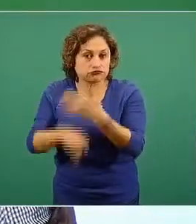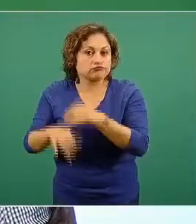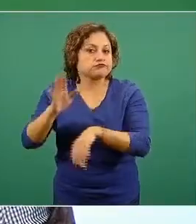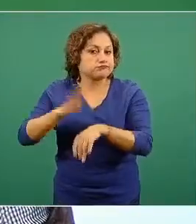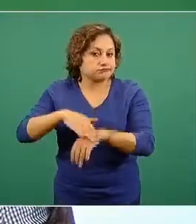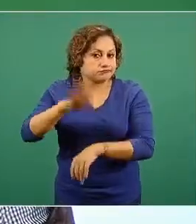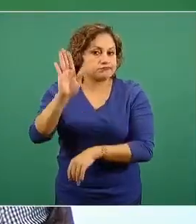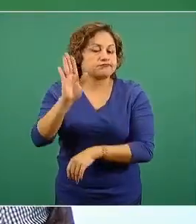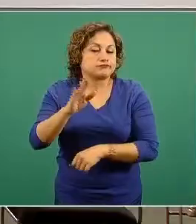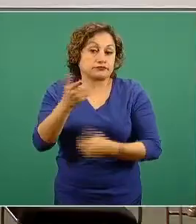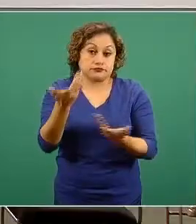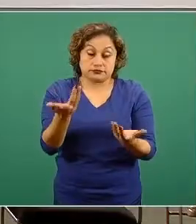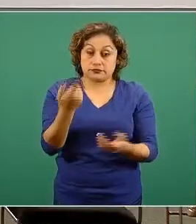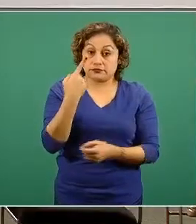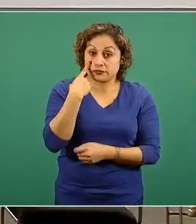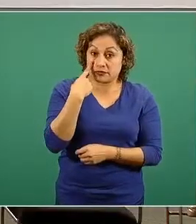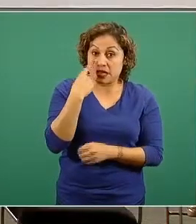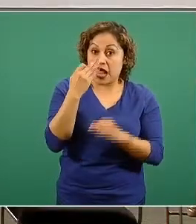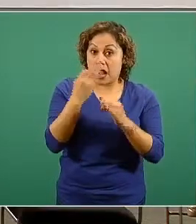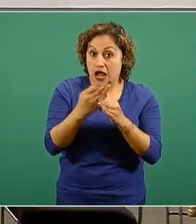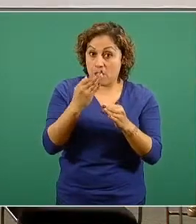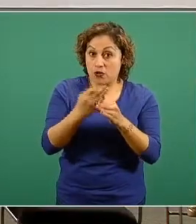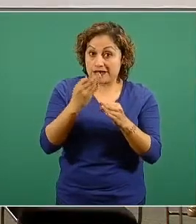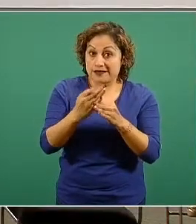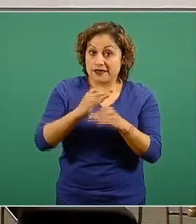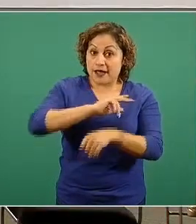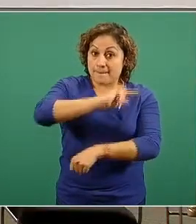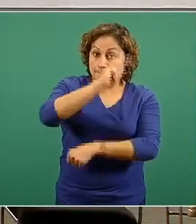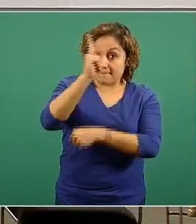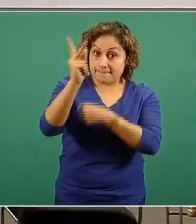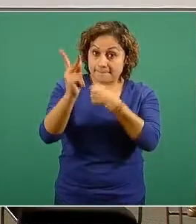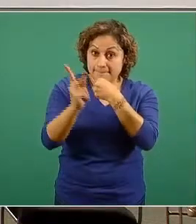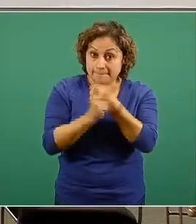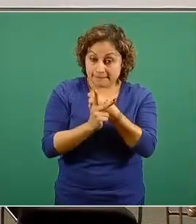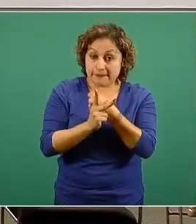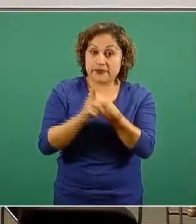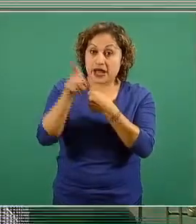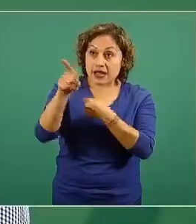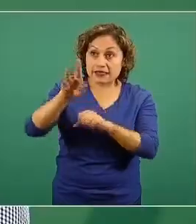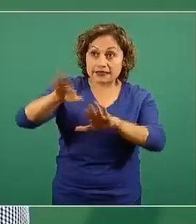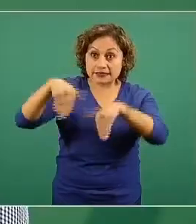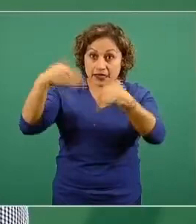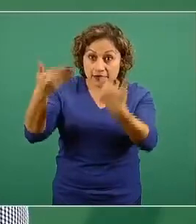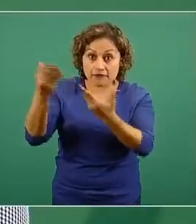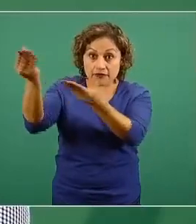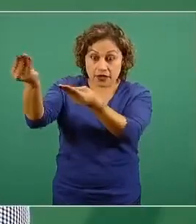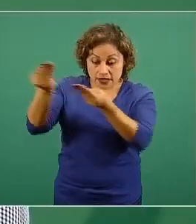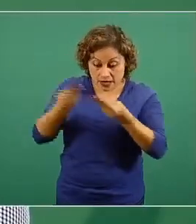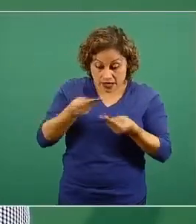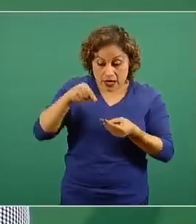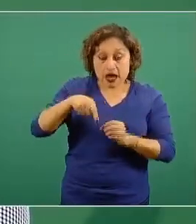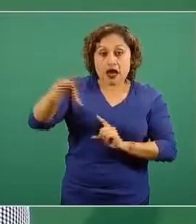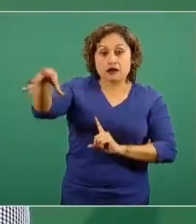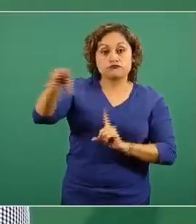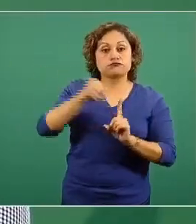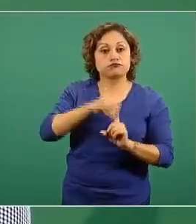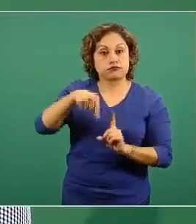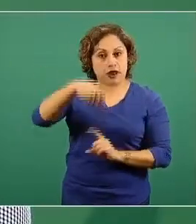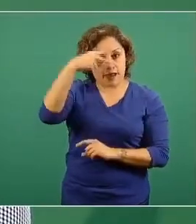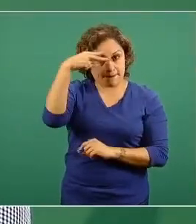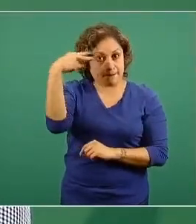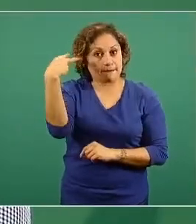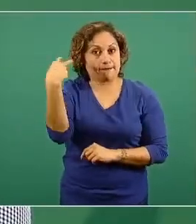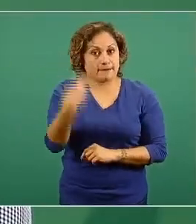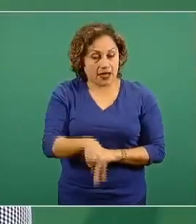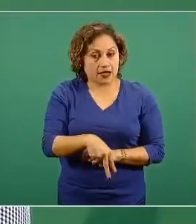estamos ante un caso importado, es decir, sí es la variante del Reino Unido, pero no es una variante que está